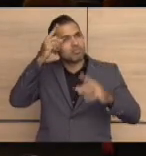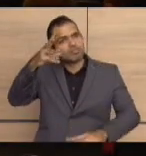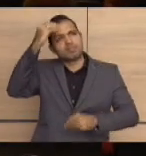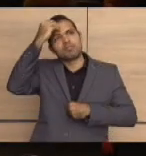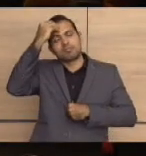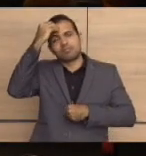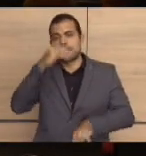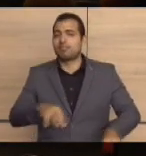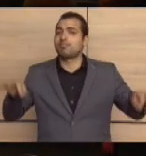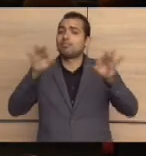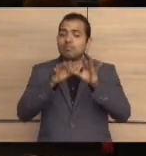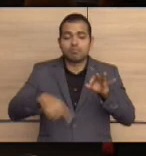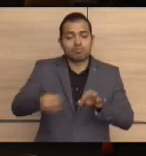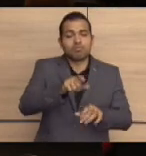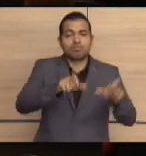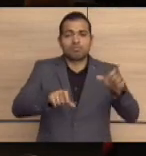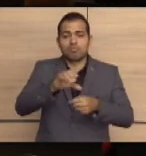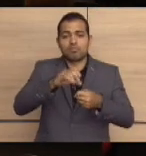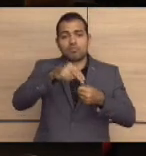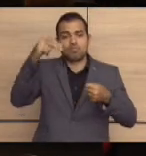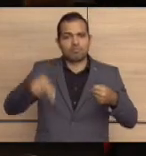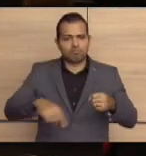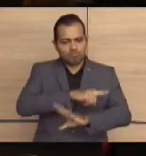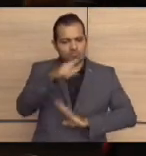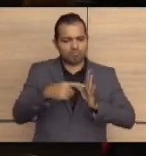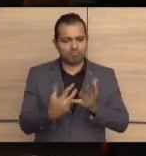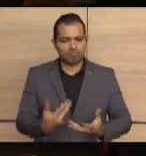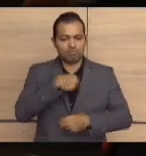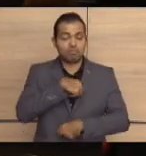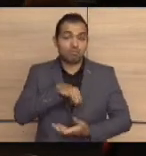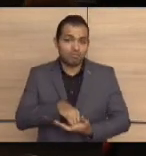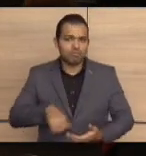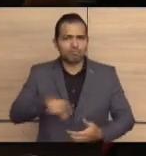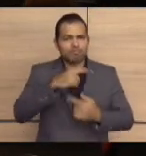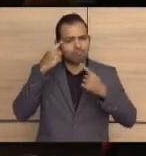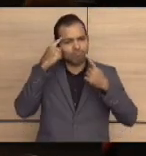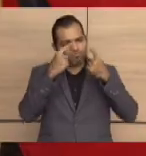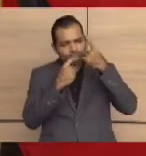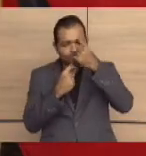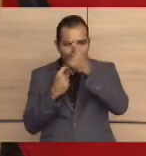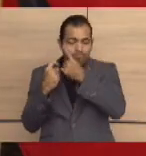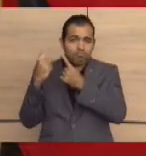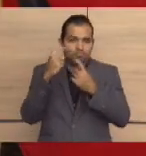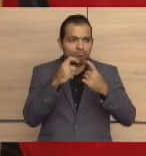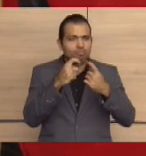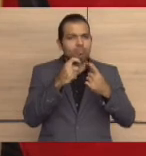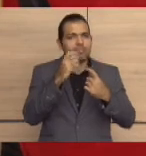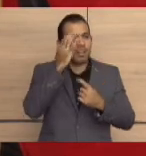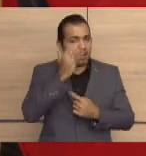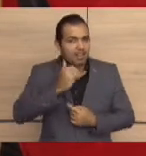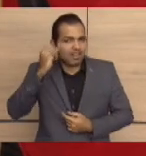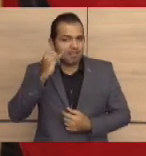a promover ciudadanos íntegros. Y esa tiene que ser reflexión que acompañe el quehacer de la academia, de la investigación y del día a día de la